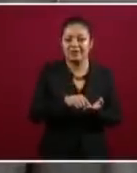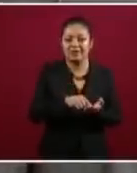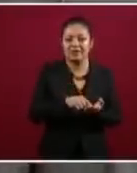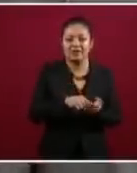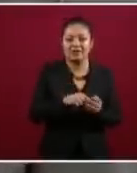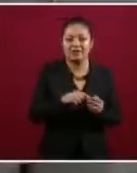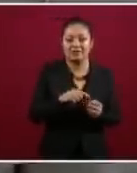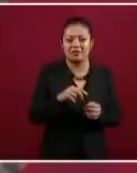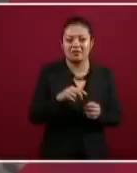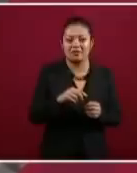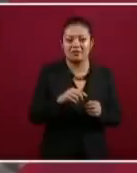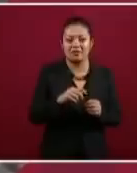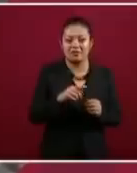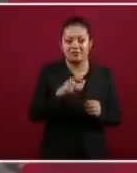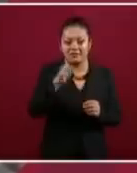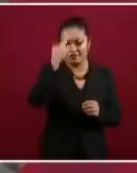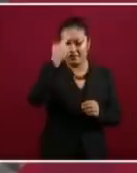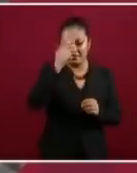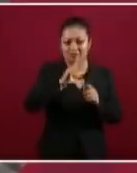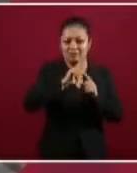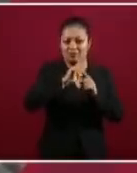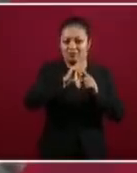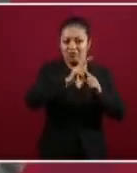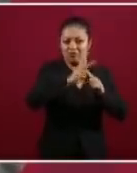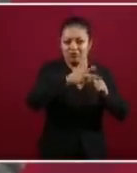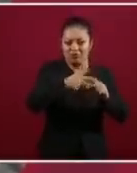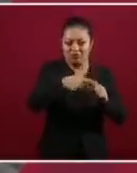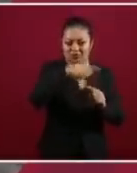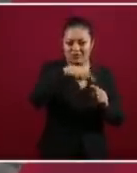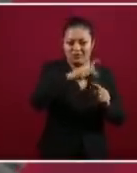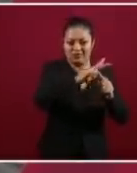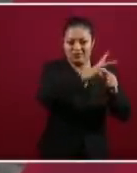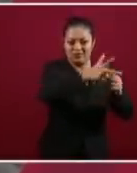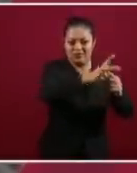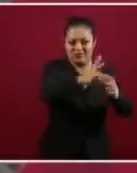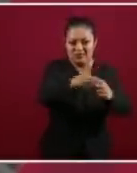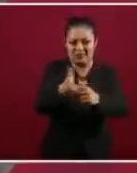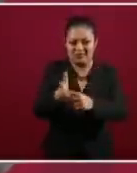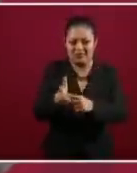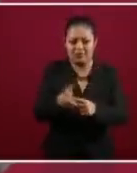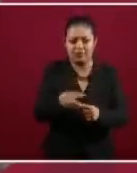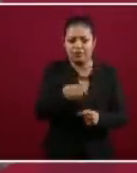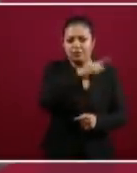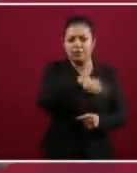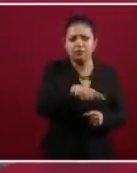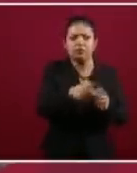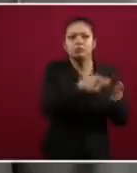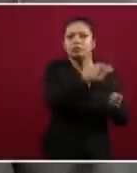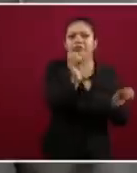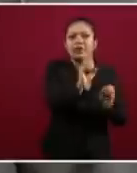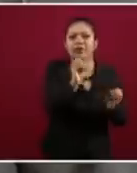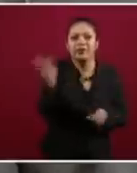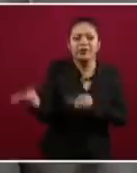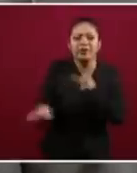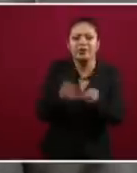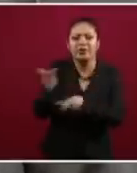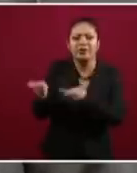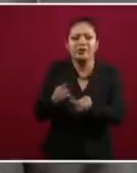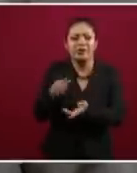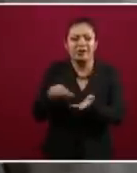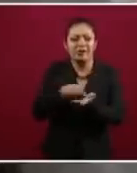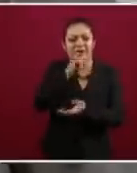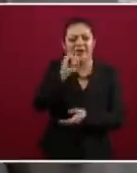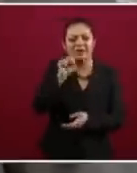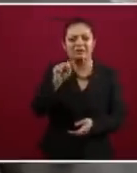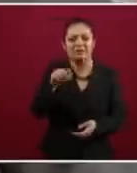las torres eólicas, o las que han puesto, nunca consultan,